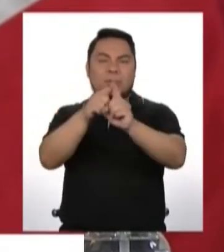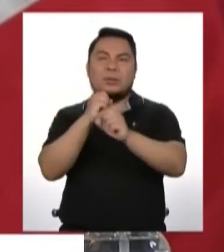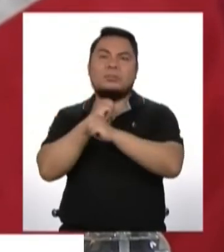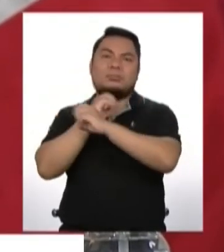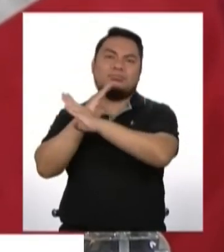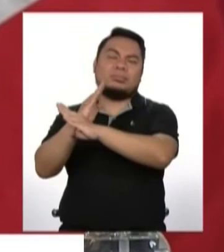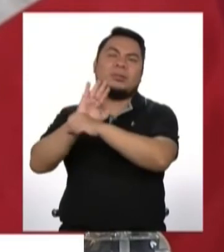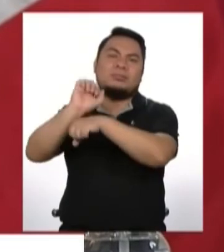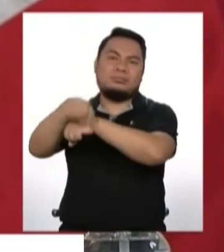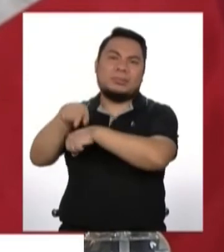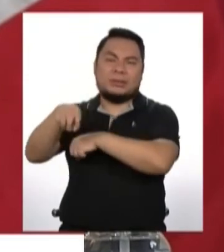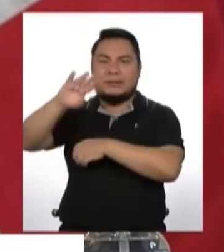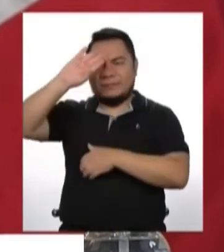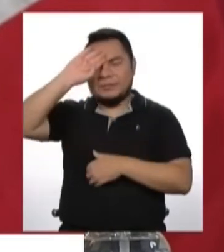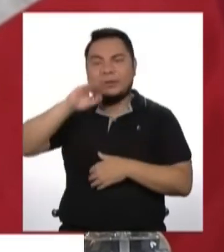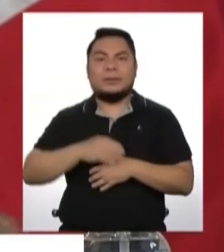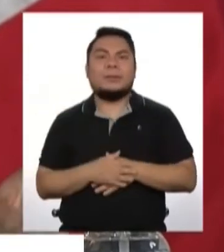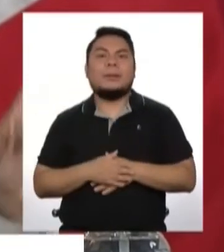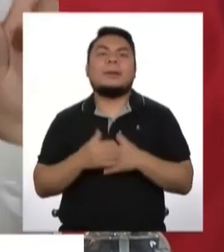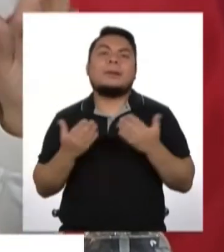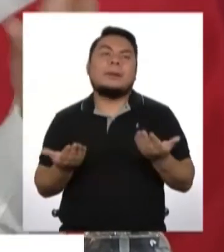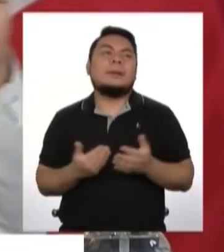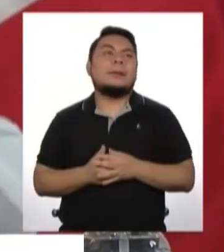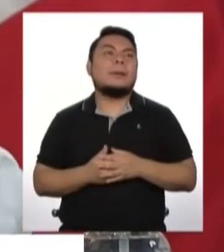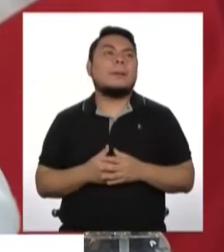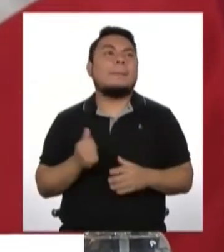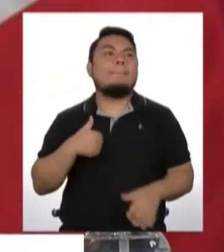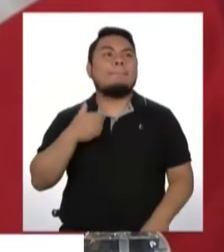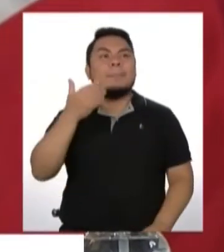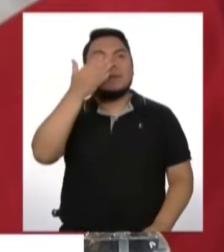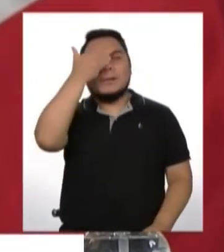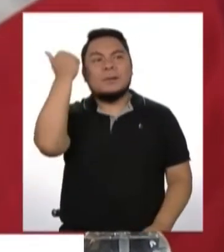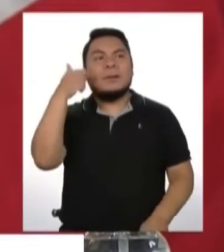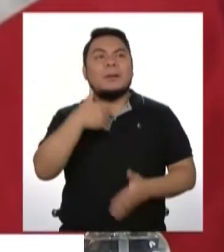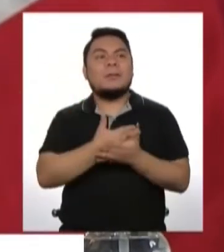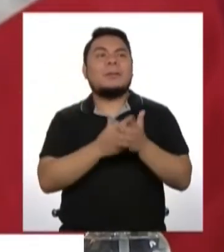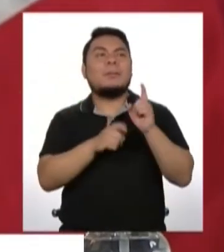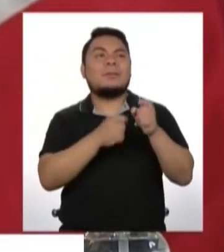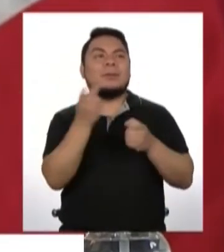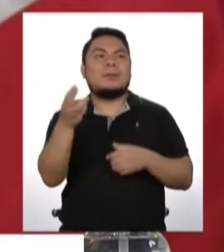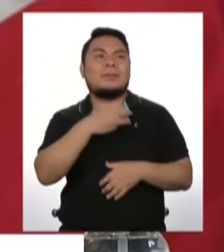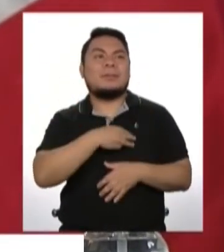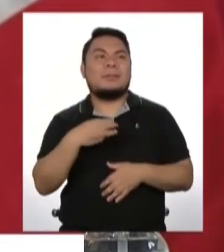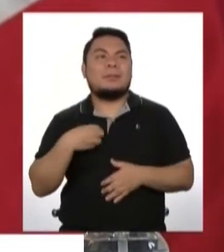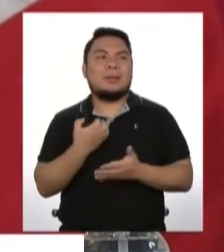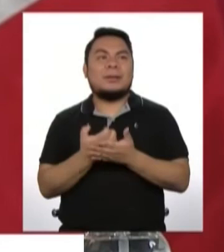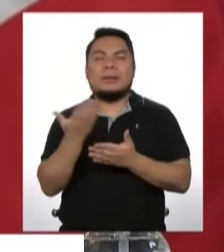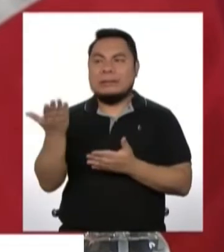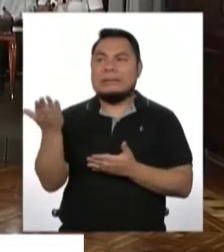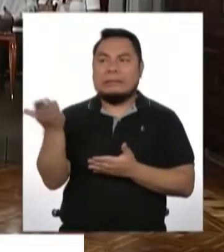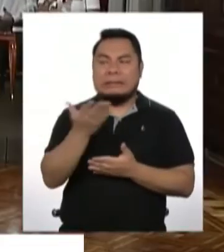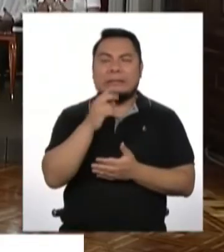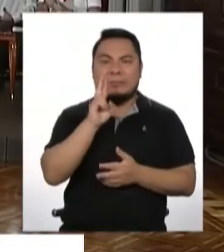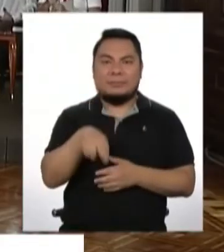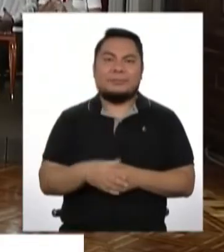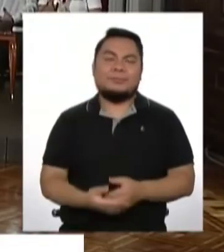manera adecuada esta enfermedad. Pero bueno, me olvidaba que había una segunda parte de la pregunta. Por favor, ministra de Economía.